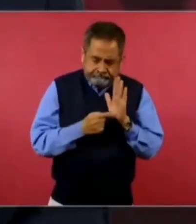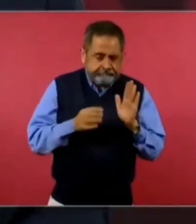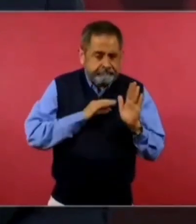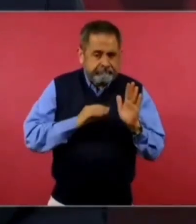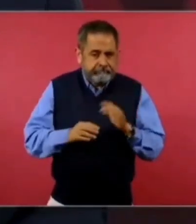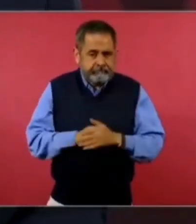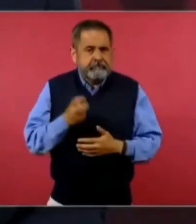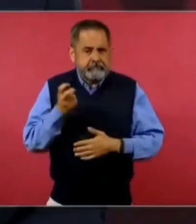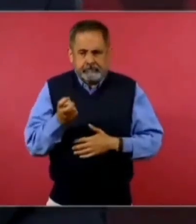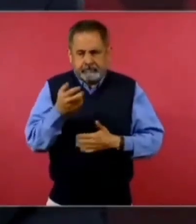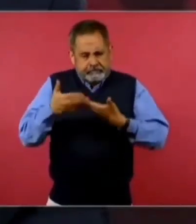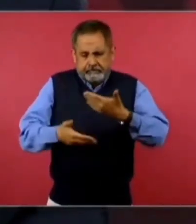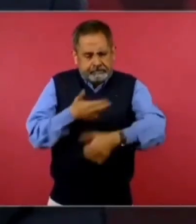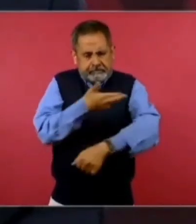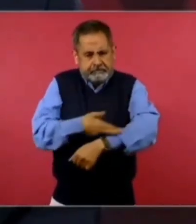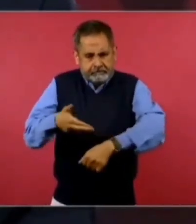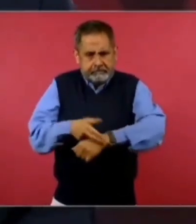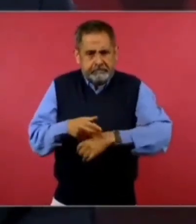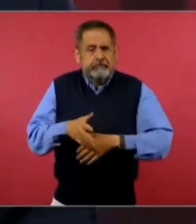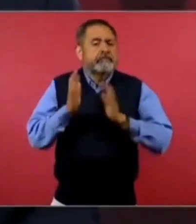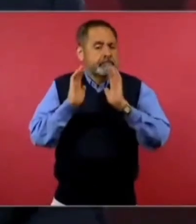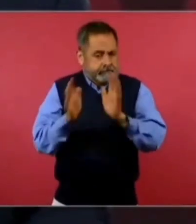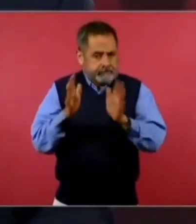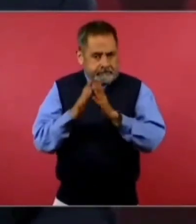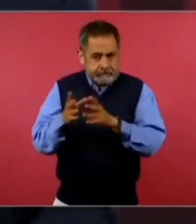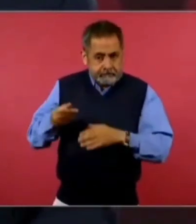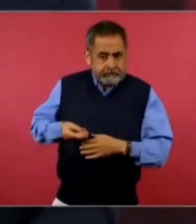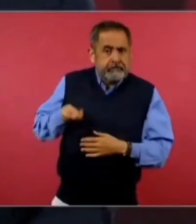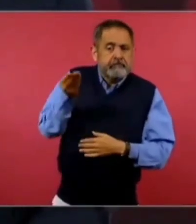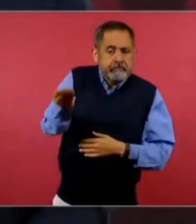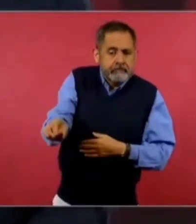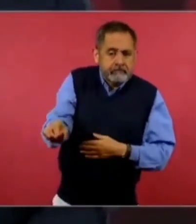Ese es el procedimiento. Ya la enviamos.